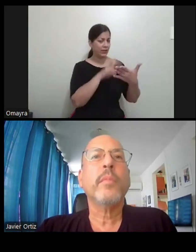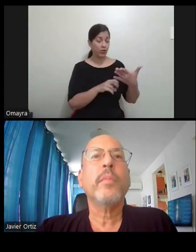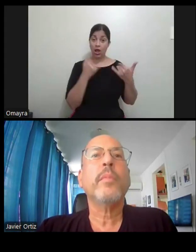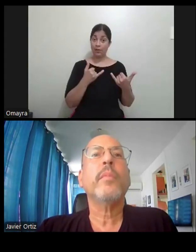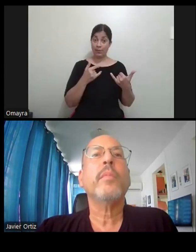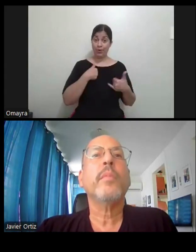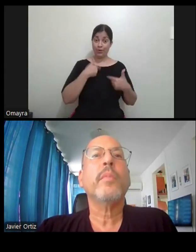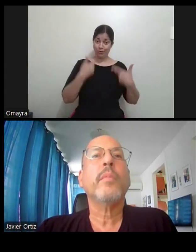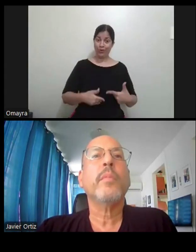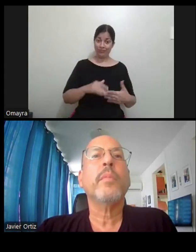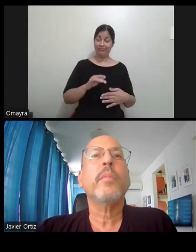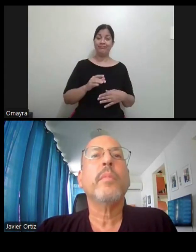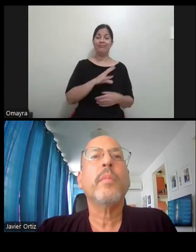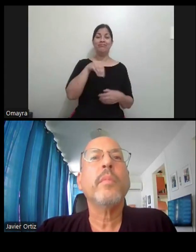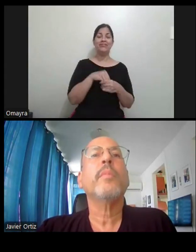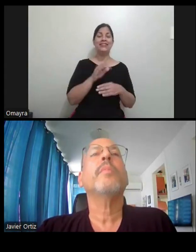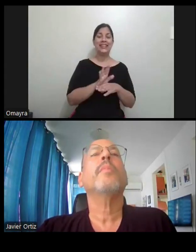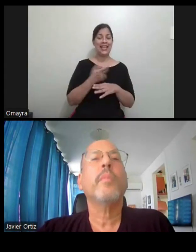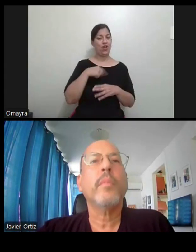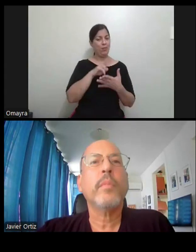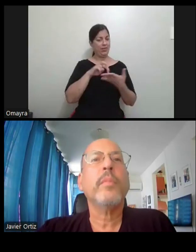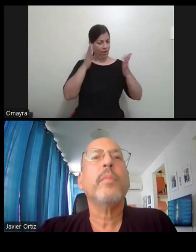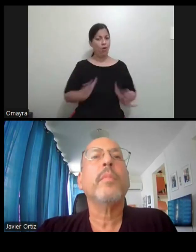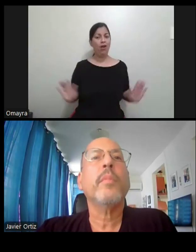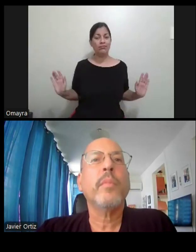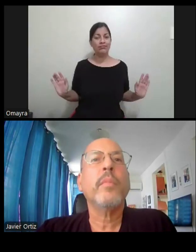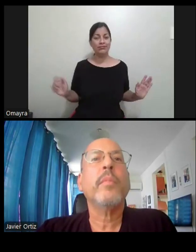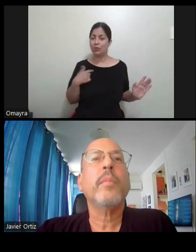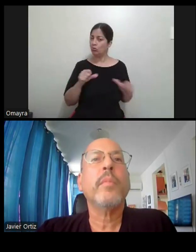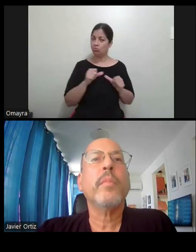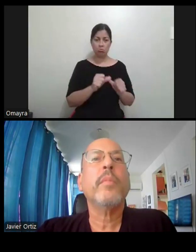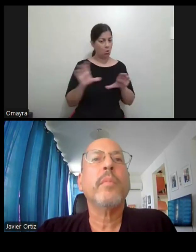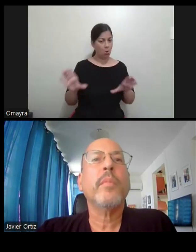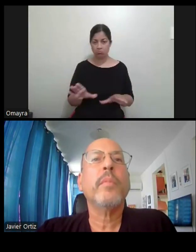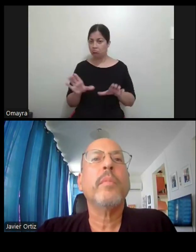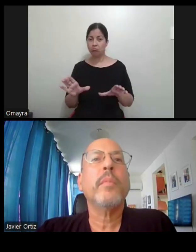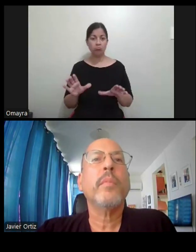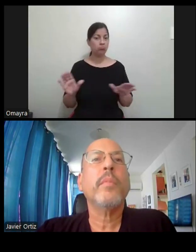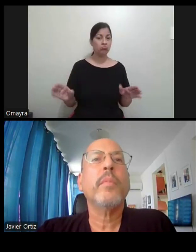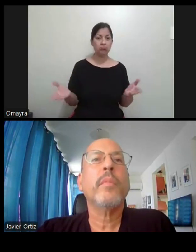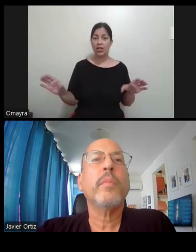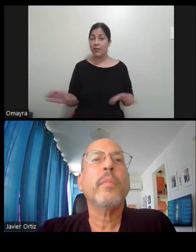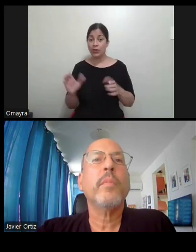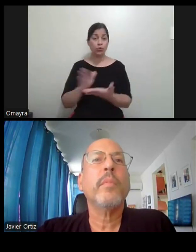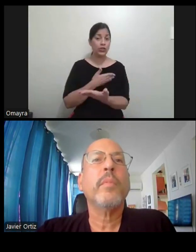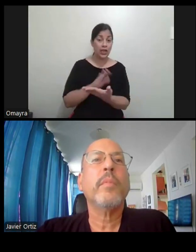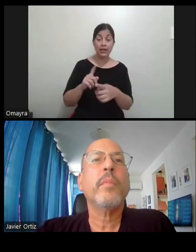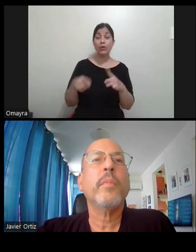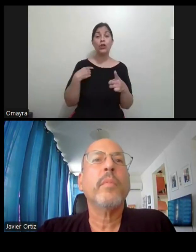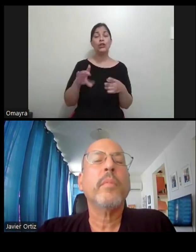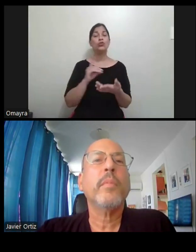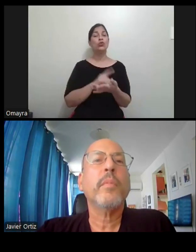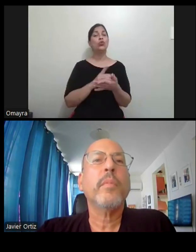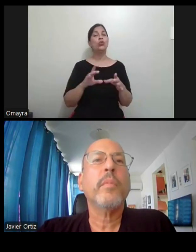soy investigadora y sigo haciendo los eventos musicales. Y en el doctorado dije, voy